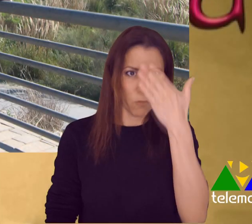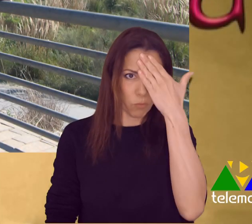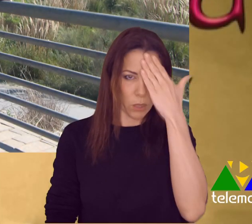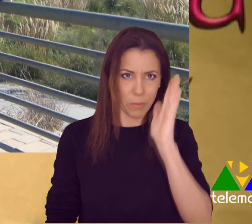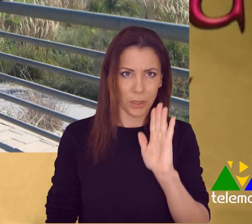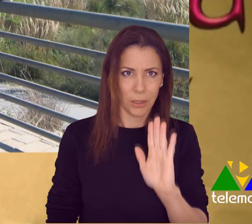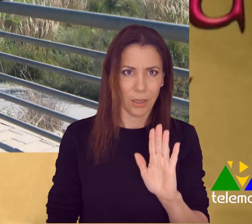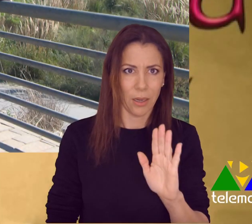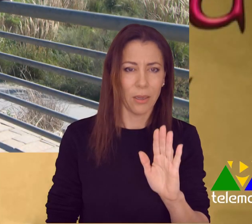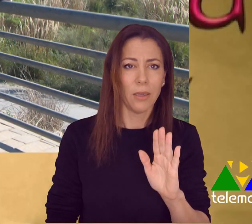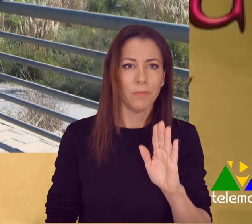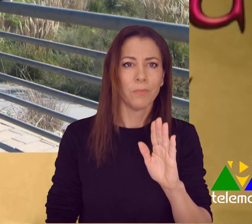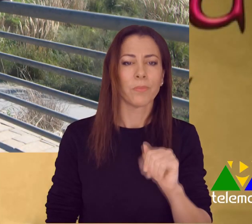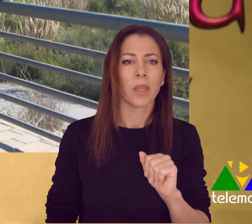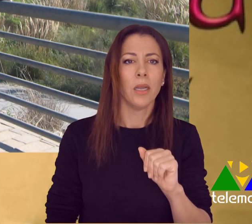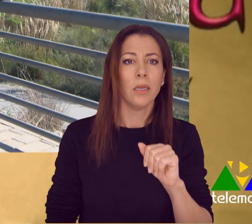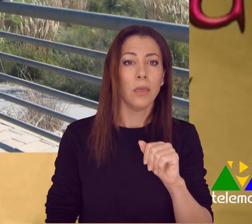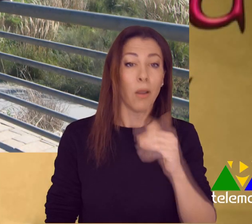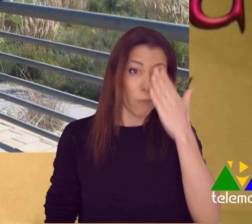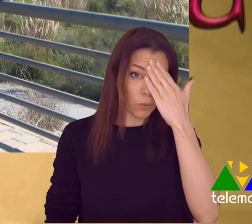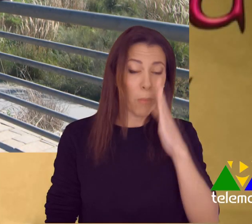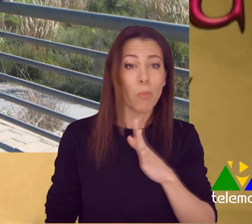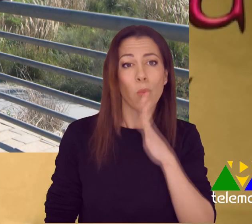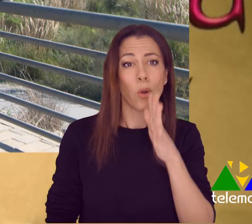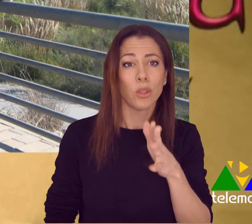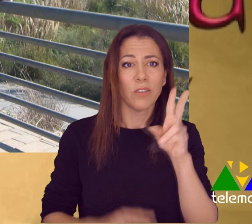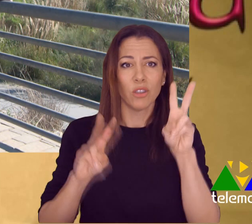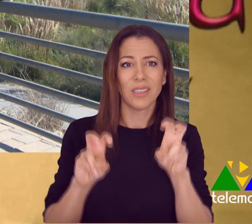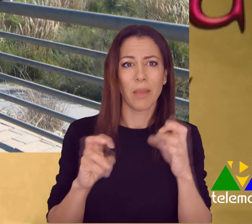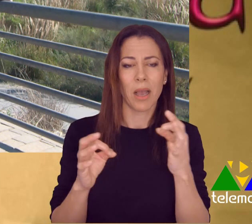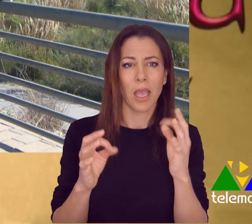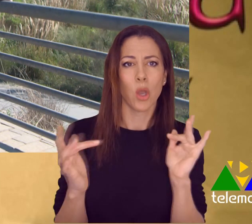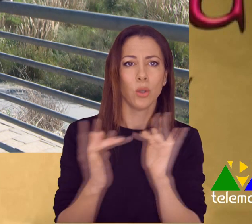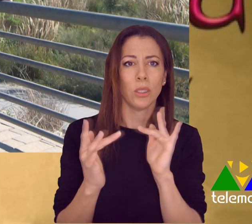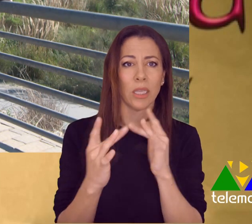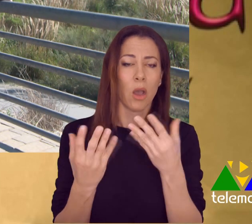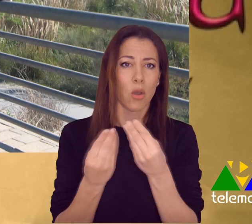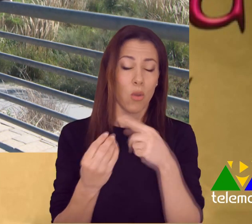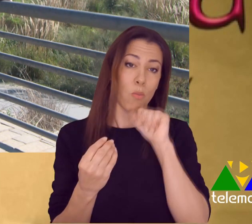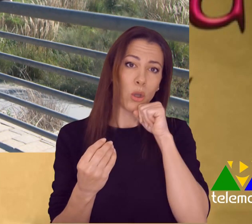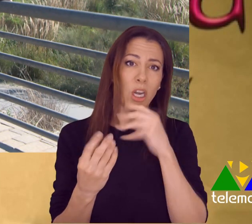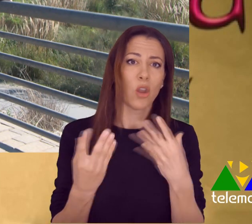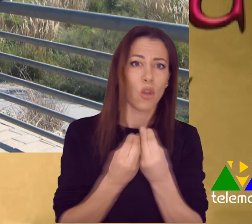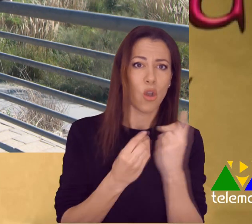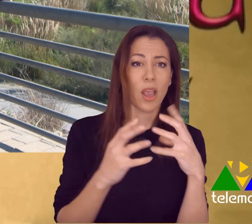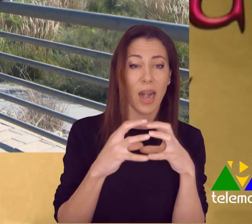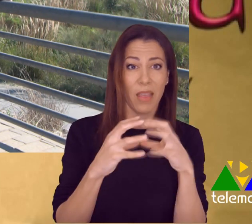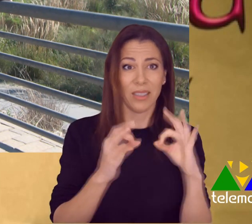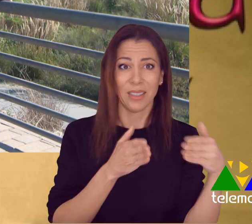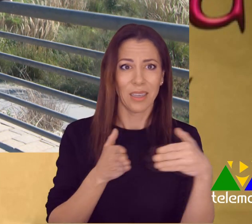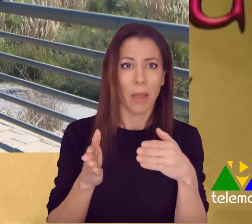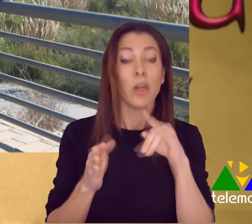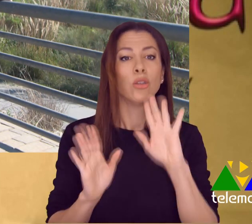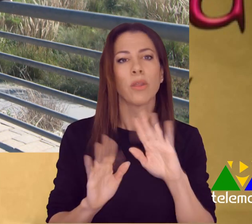fundamental, puente de Vélez, fundamental por el tema de comunicar Motril con Granada, por el camino hacia Granada. Fue un